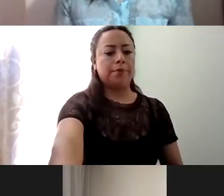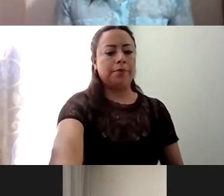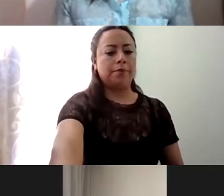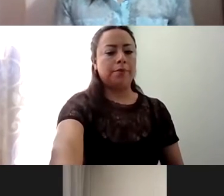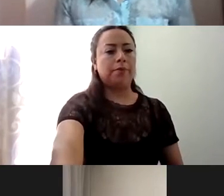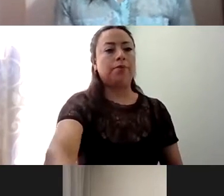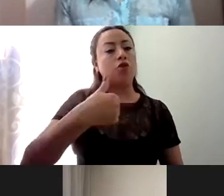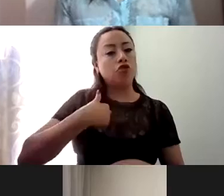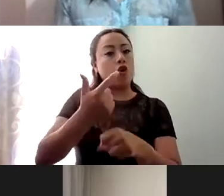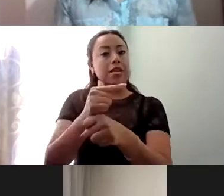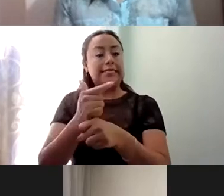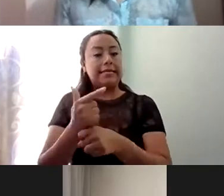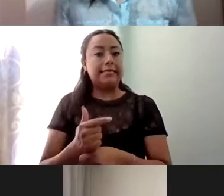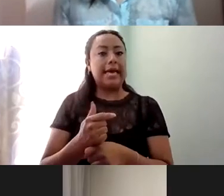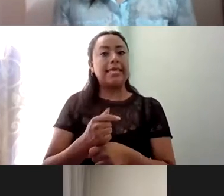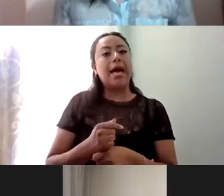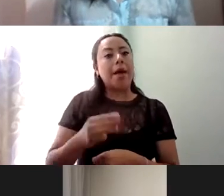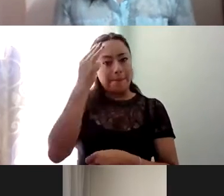en Derecho por la UNAM.